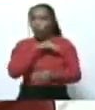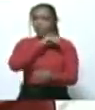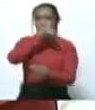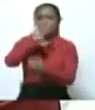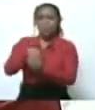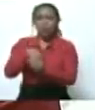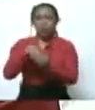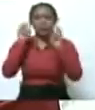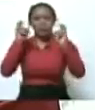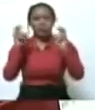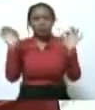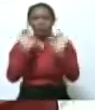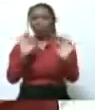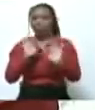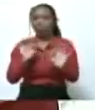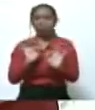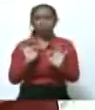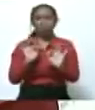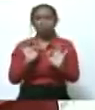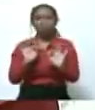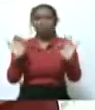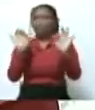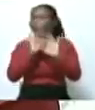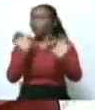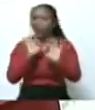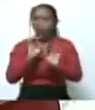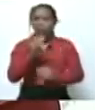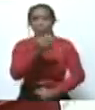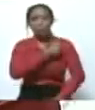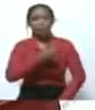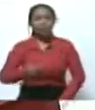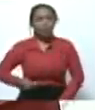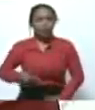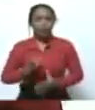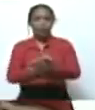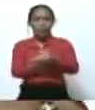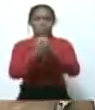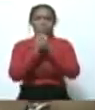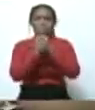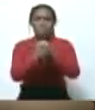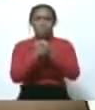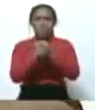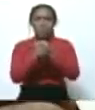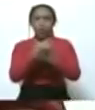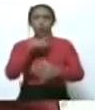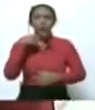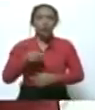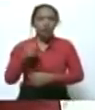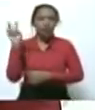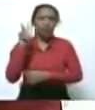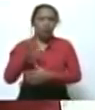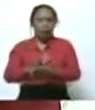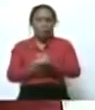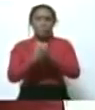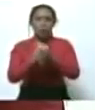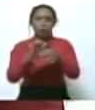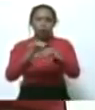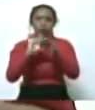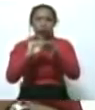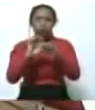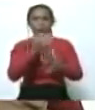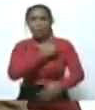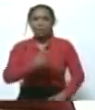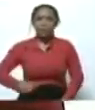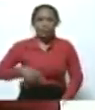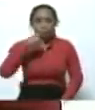asuntos internos de nadie. De nadie, pues. El presidente es amigo, o Rusia y Venezuela son amigos. El presidente